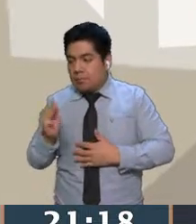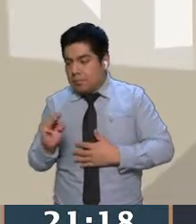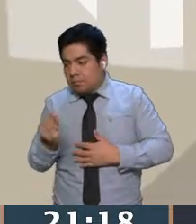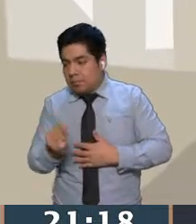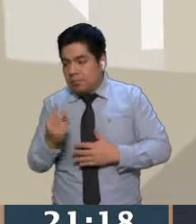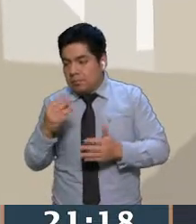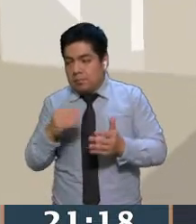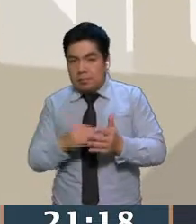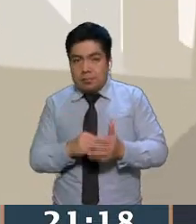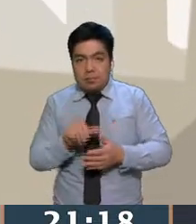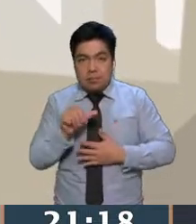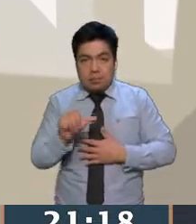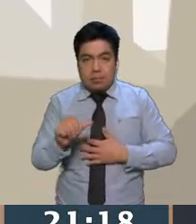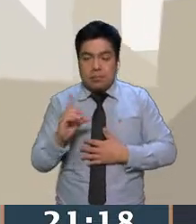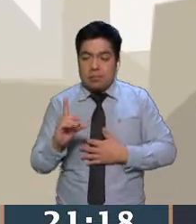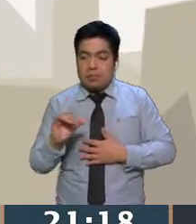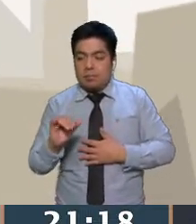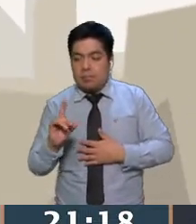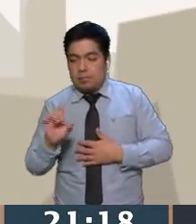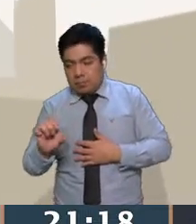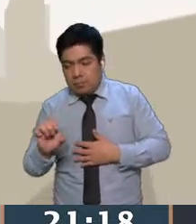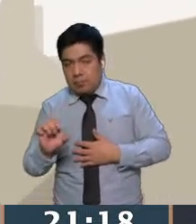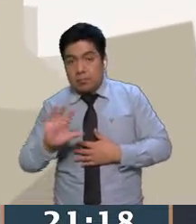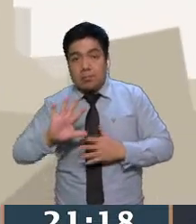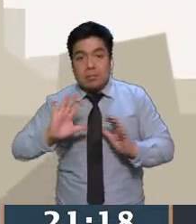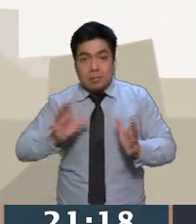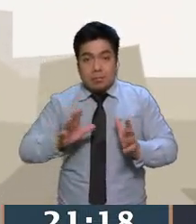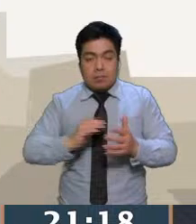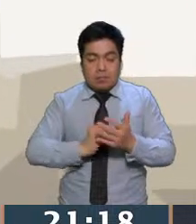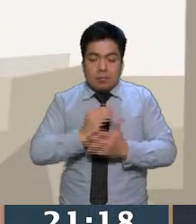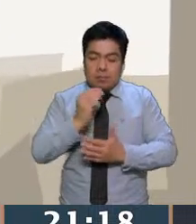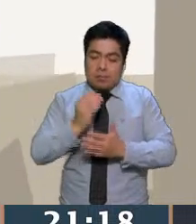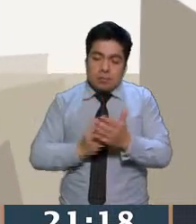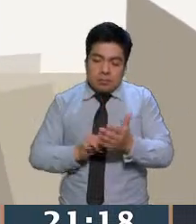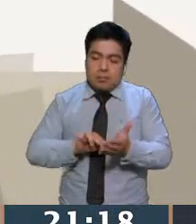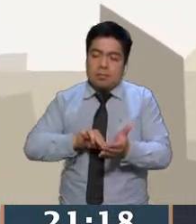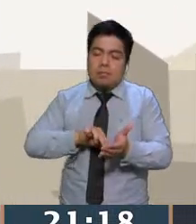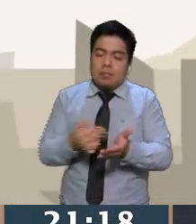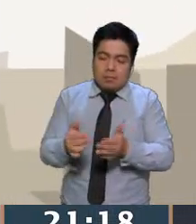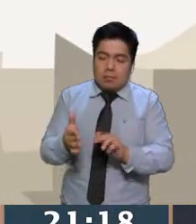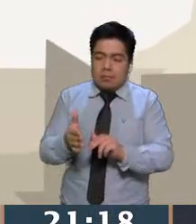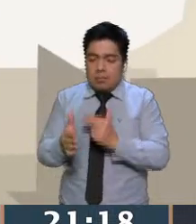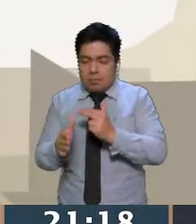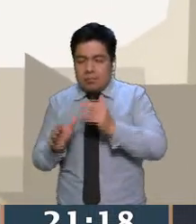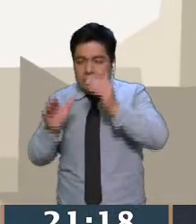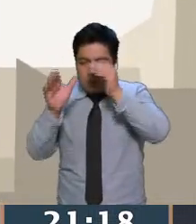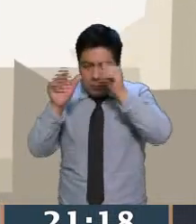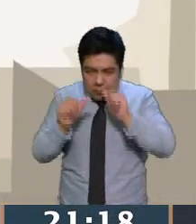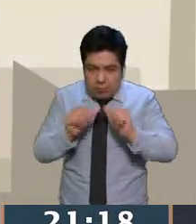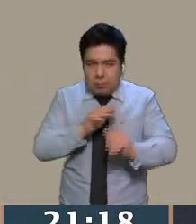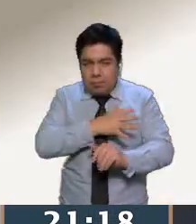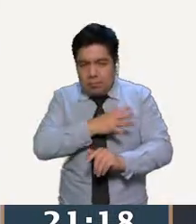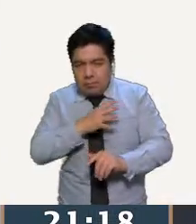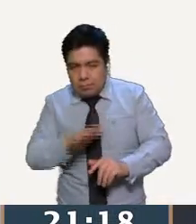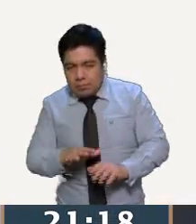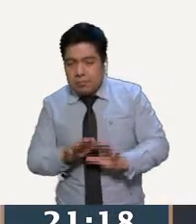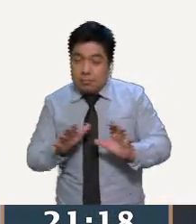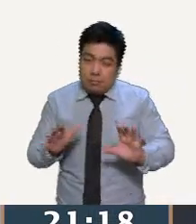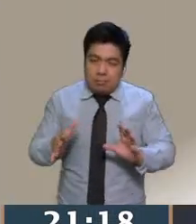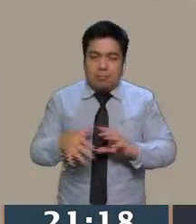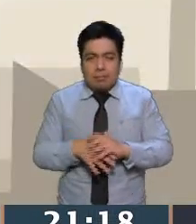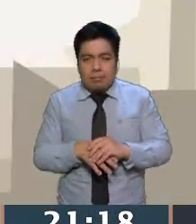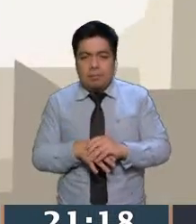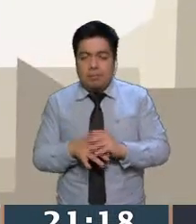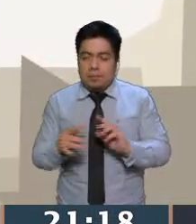2016 el CIDE ya estaba firmando este convenio como una especie de convenio general o convenio marco, en el cual